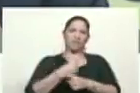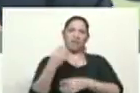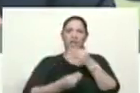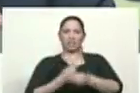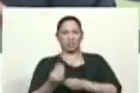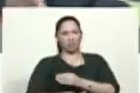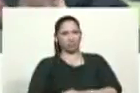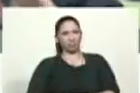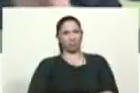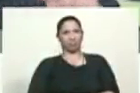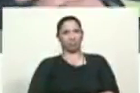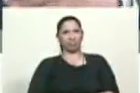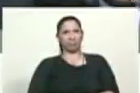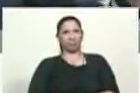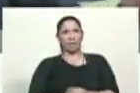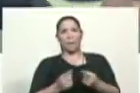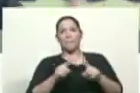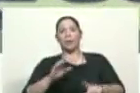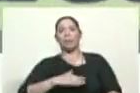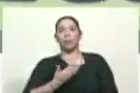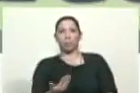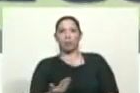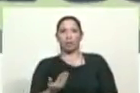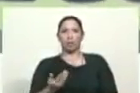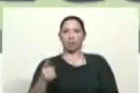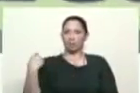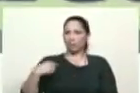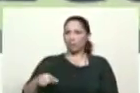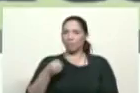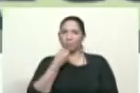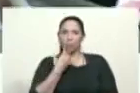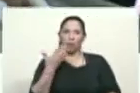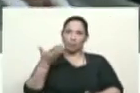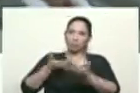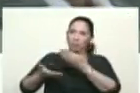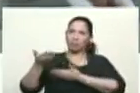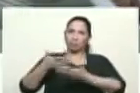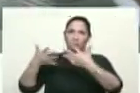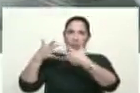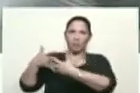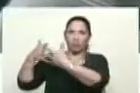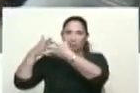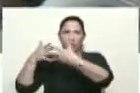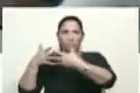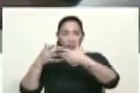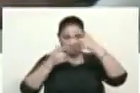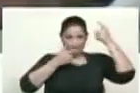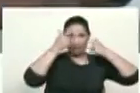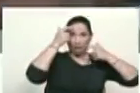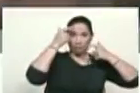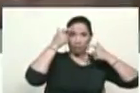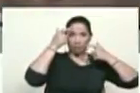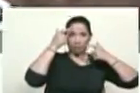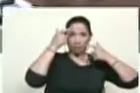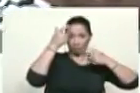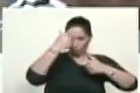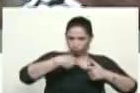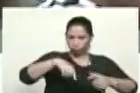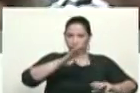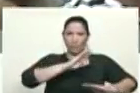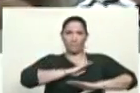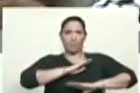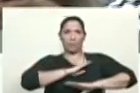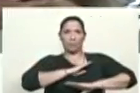hacer para poder tener buenas relaciones. Y Chávez, como era él mismo,